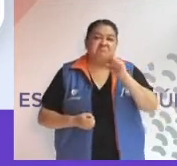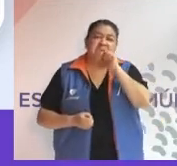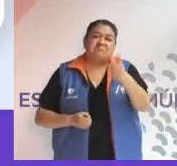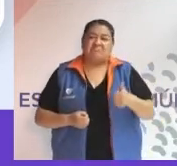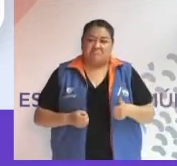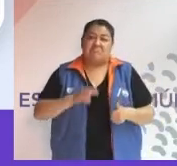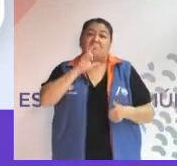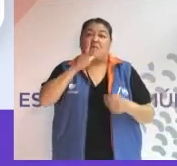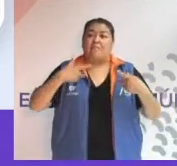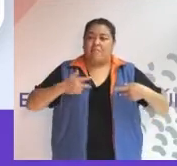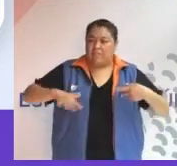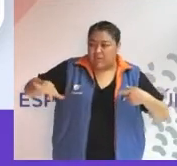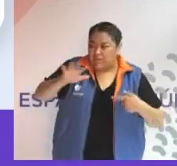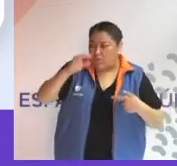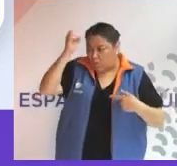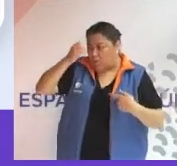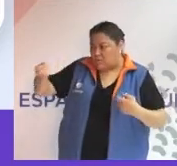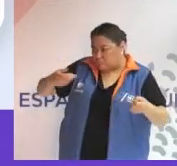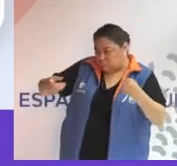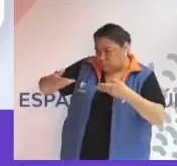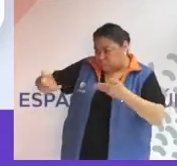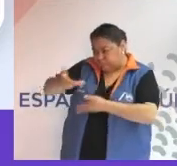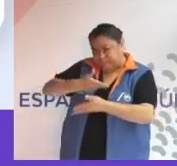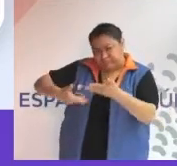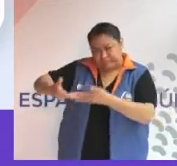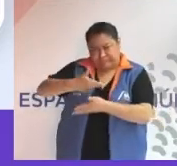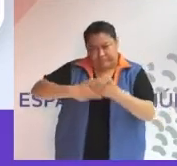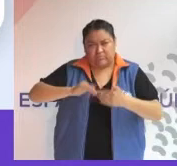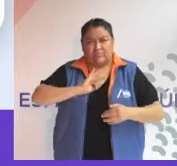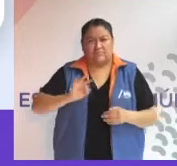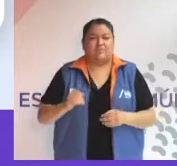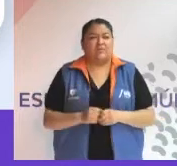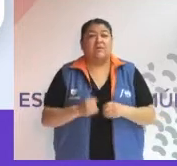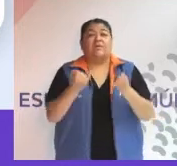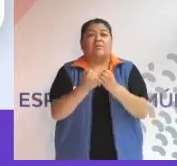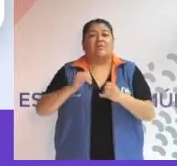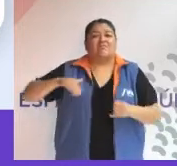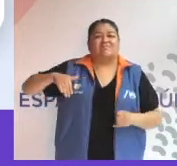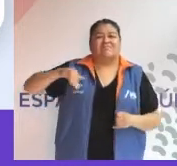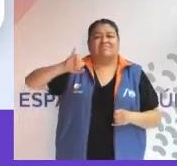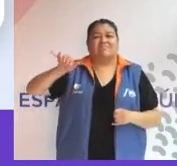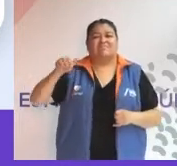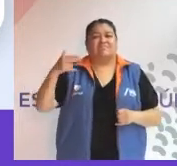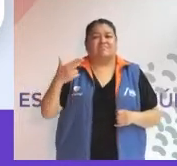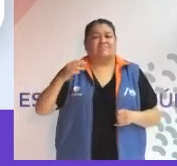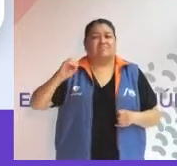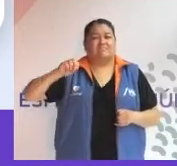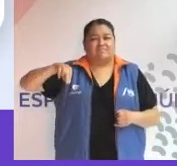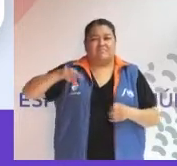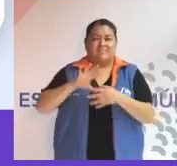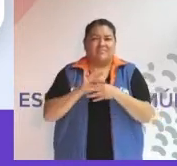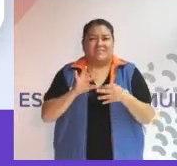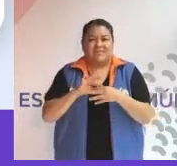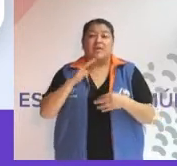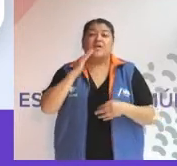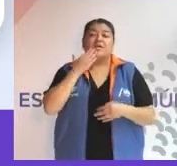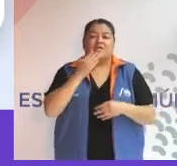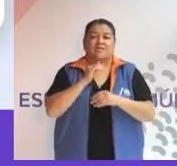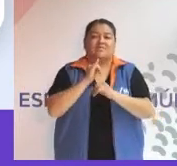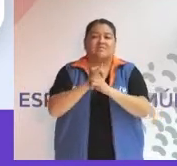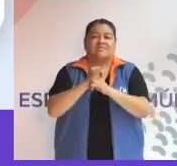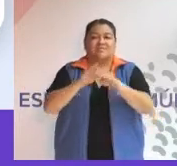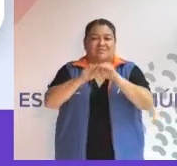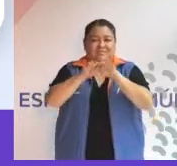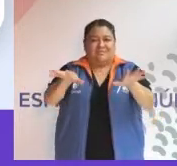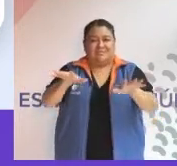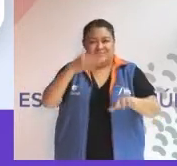va permeando hacia abajo. Y el último punto del que hablaba ahorita John, que también es bien importante, hablaba de las redes sociales, ¿no? De este